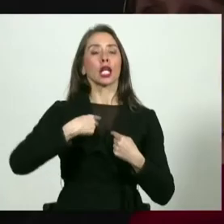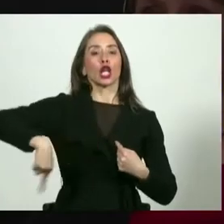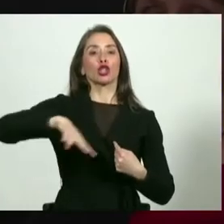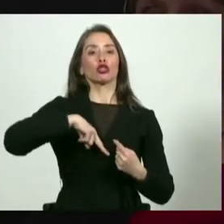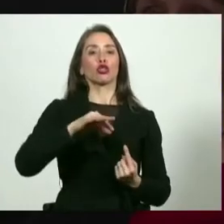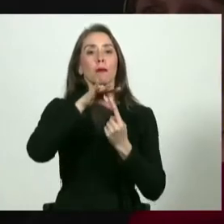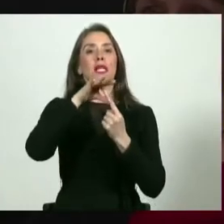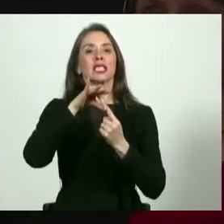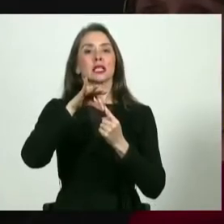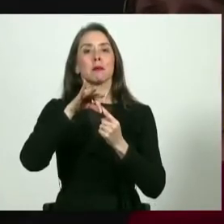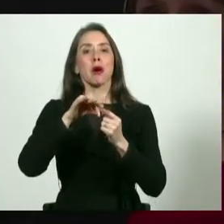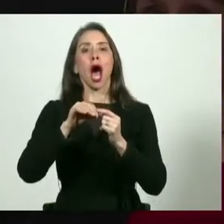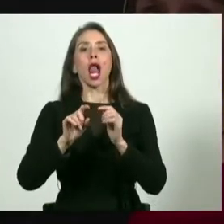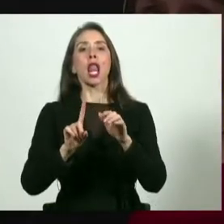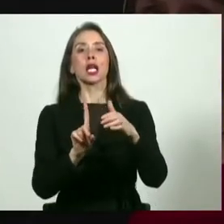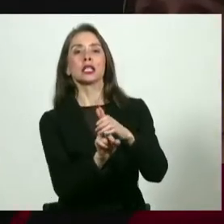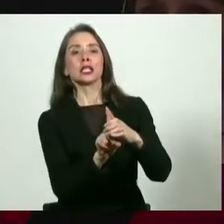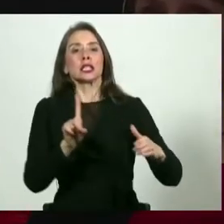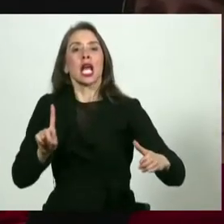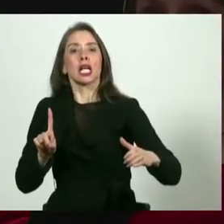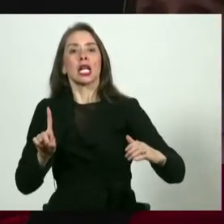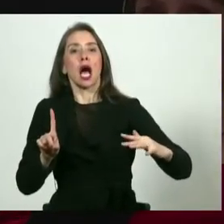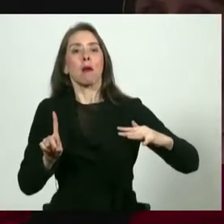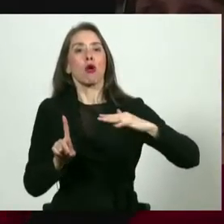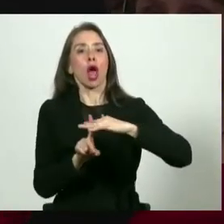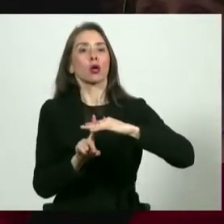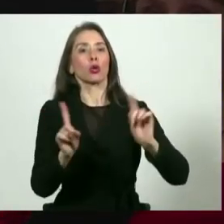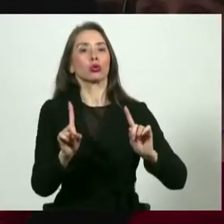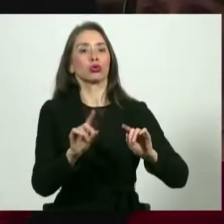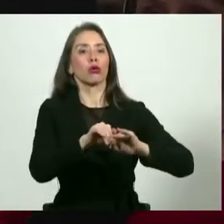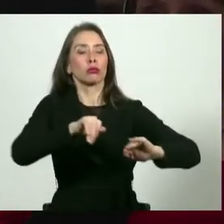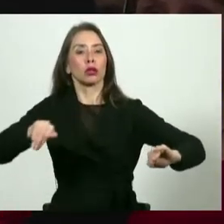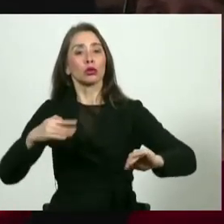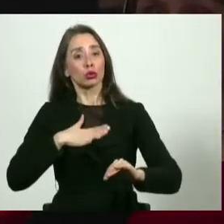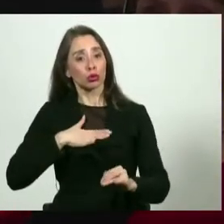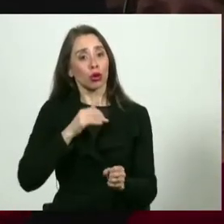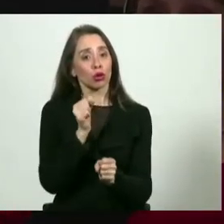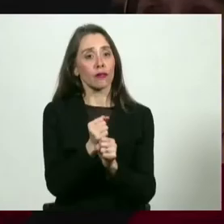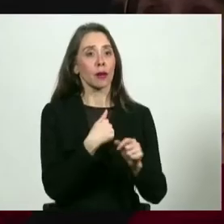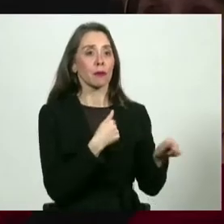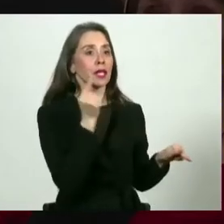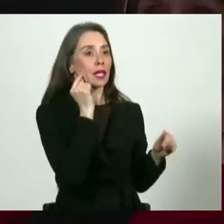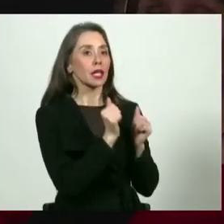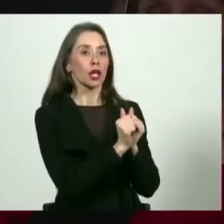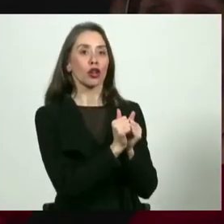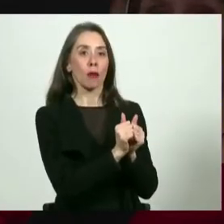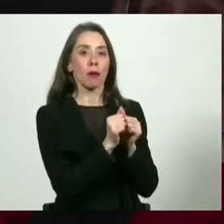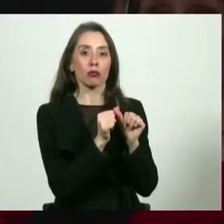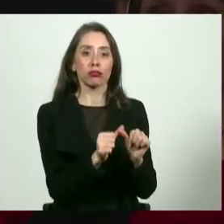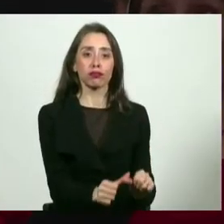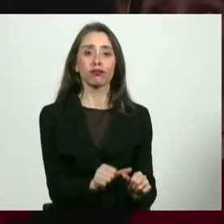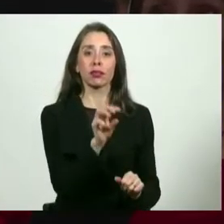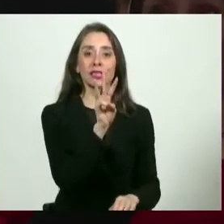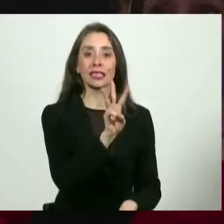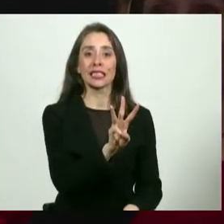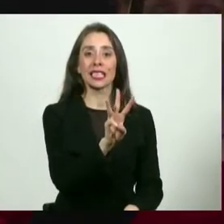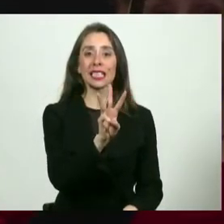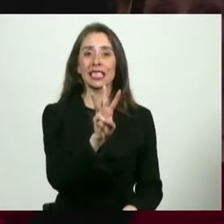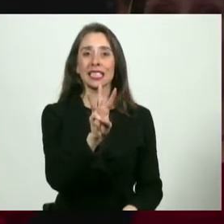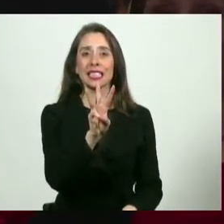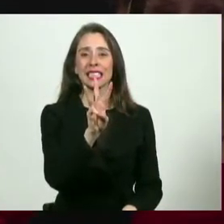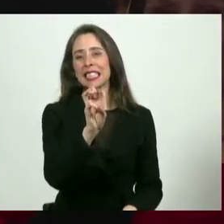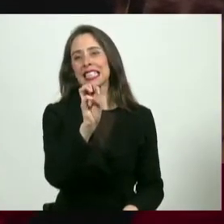argumenta el cierre de las escuelas especiales y como sugerencia, porque lo argumentan que lo sugiere